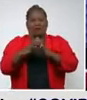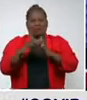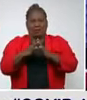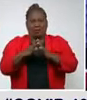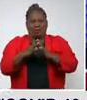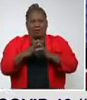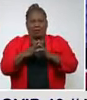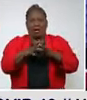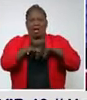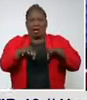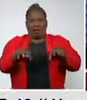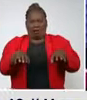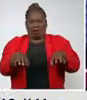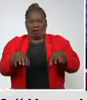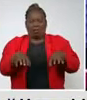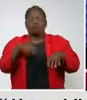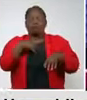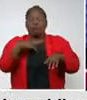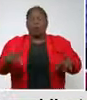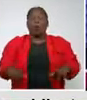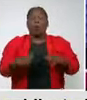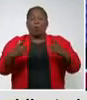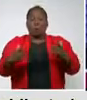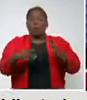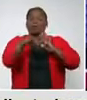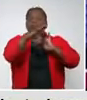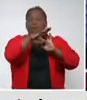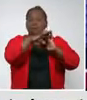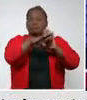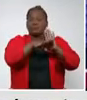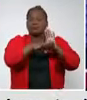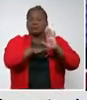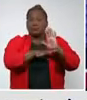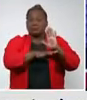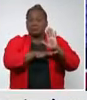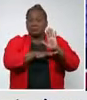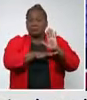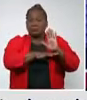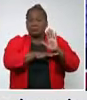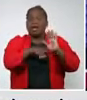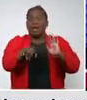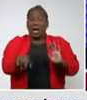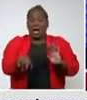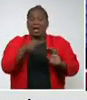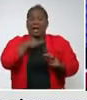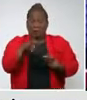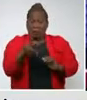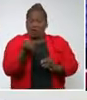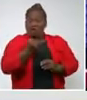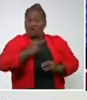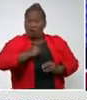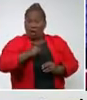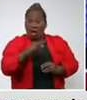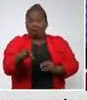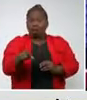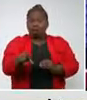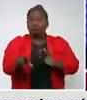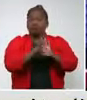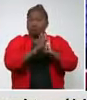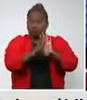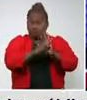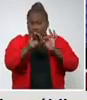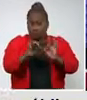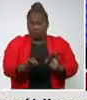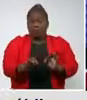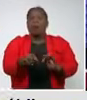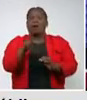que cumplir un grupo de regulaciones que cuando no se cumple, se violan, pues realmente es la transmisión que muchas